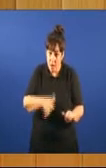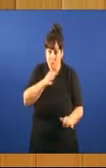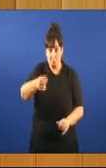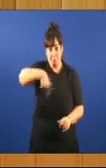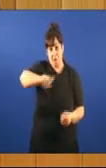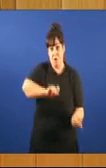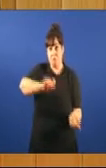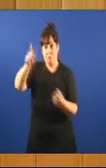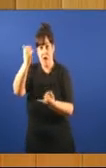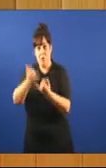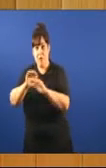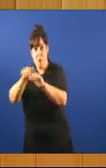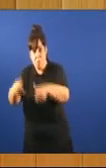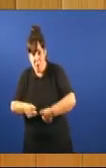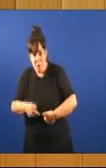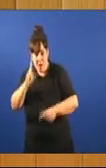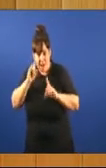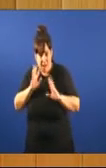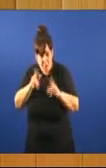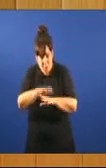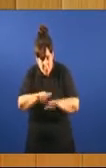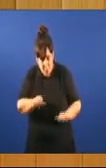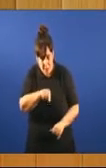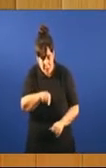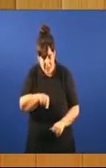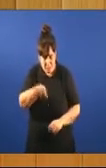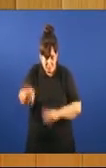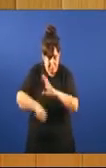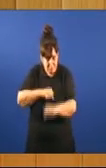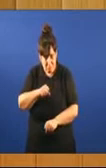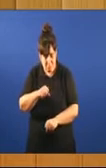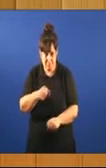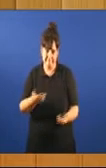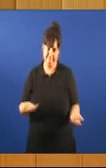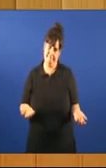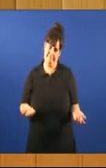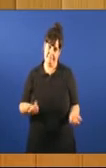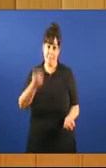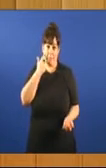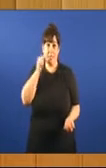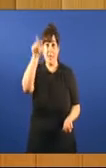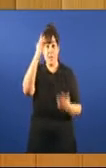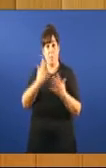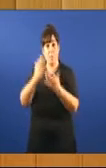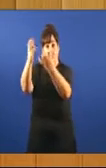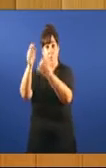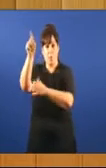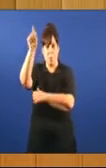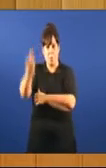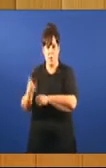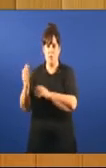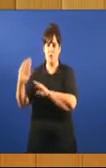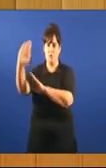nosos emigrantes. Mire, na tribuna hai tamén un representante dese colectivo. Fágolle unha